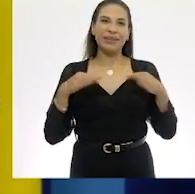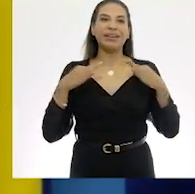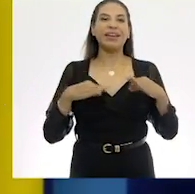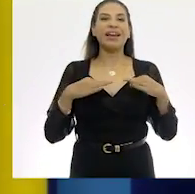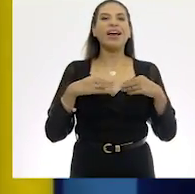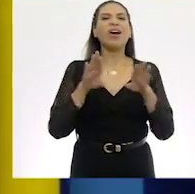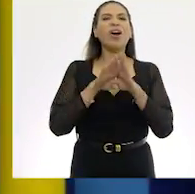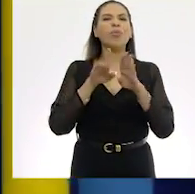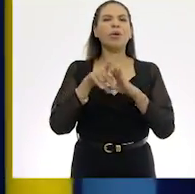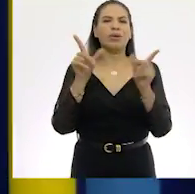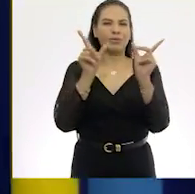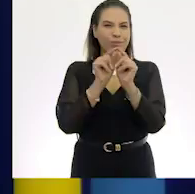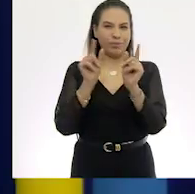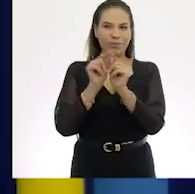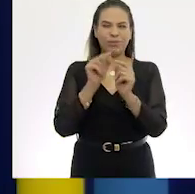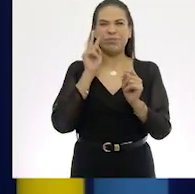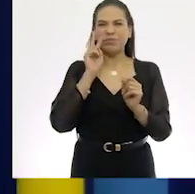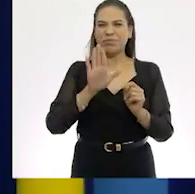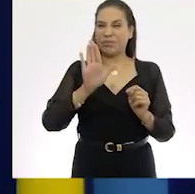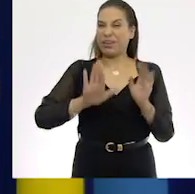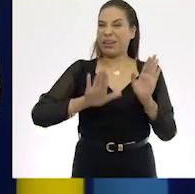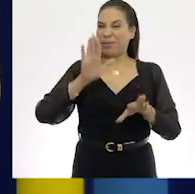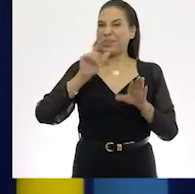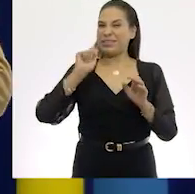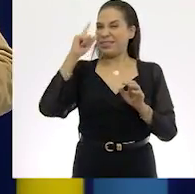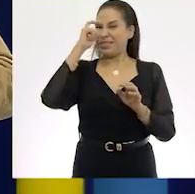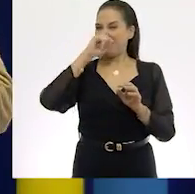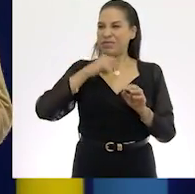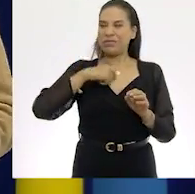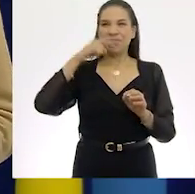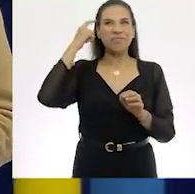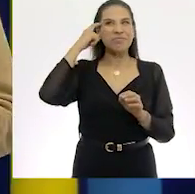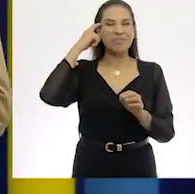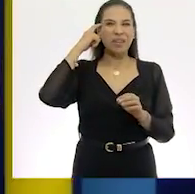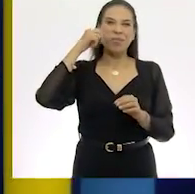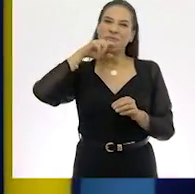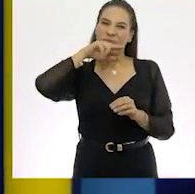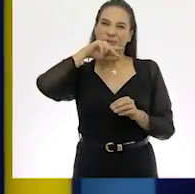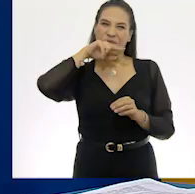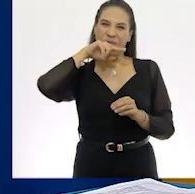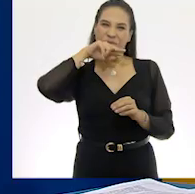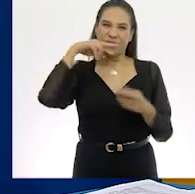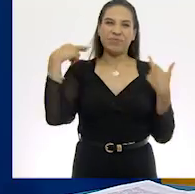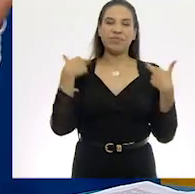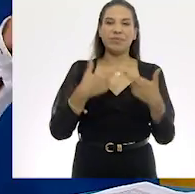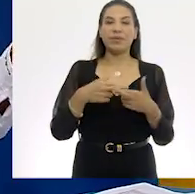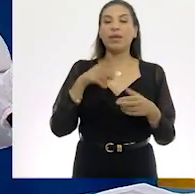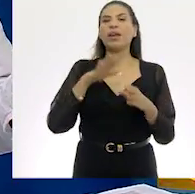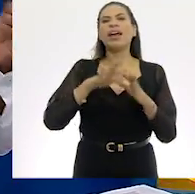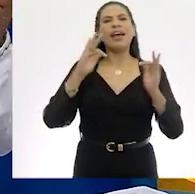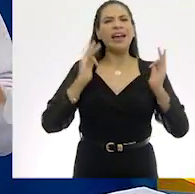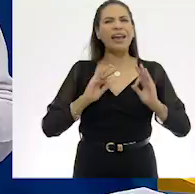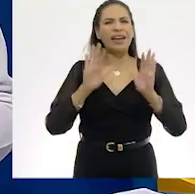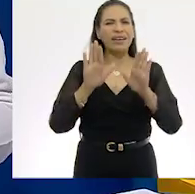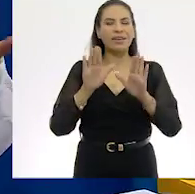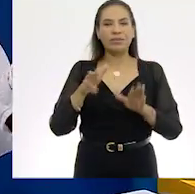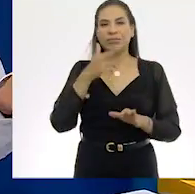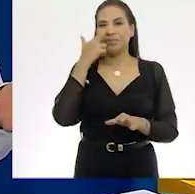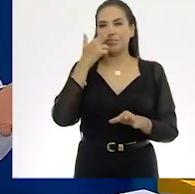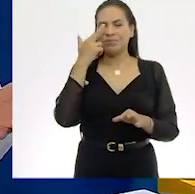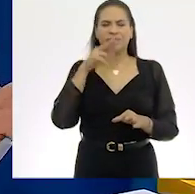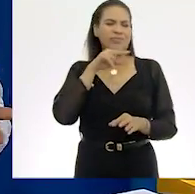de los resúmenes parece ser muy difícil y ya me estaba preocupando, profesor. Joaquín, tranquilo, respira,